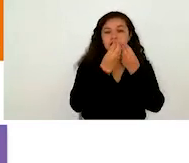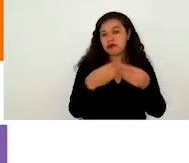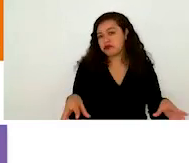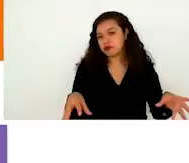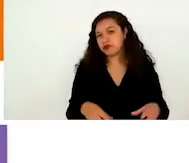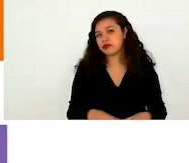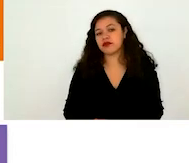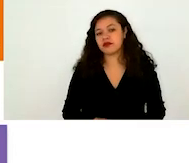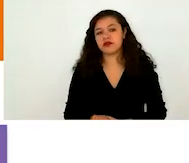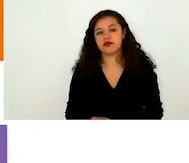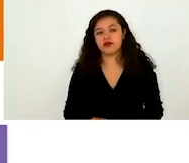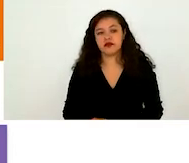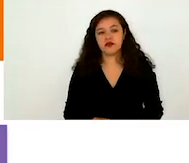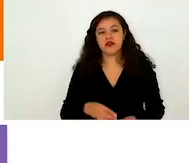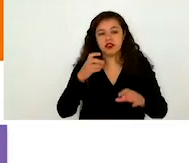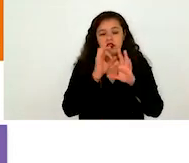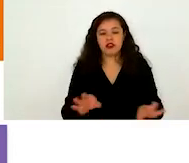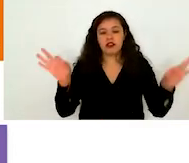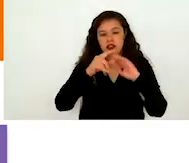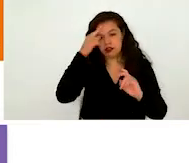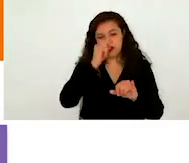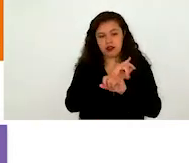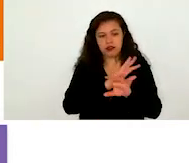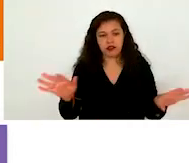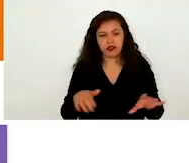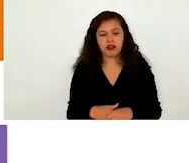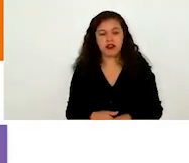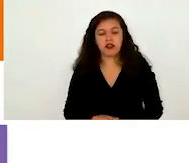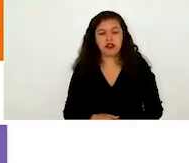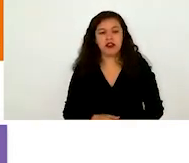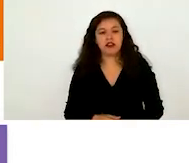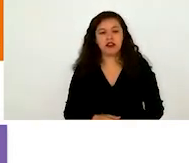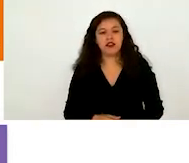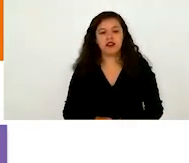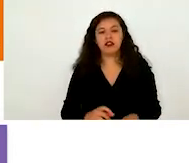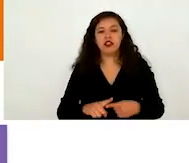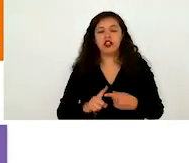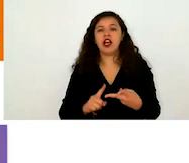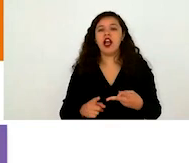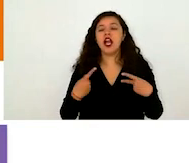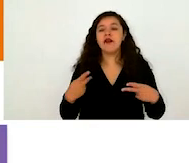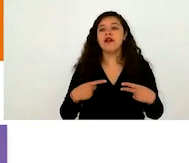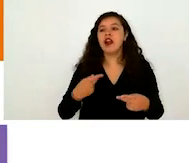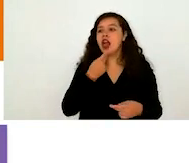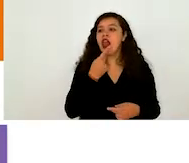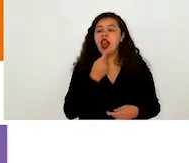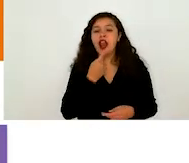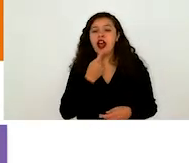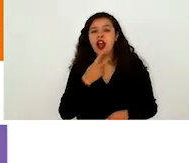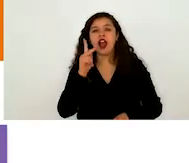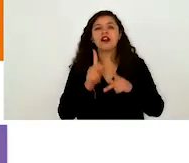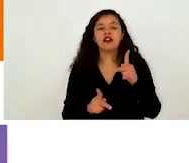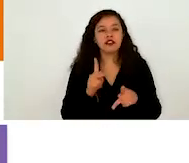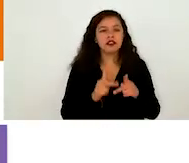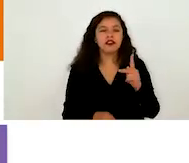si atención importante a la información otro de los puntos es no interrumpir alcabre entonces no